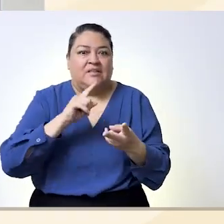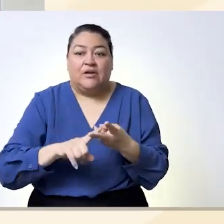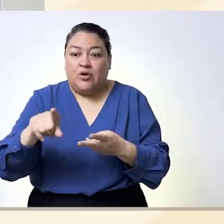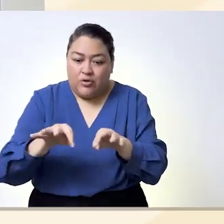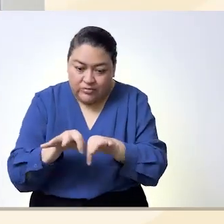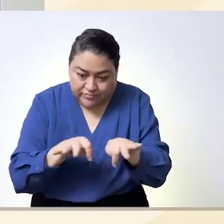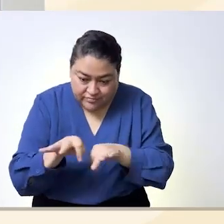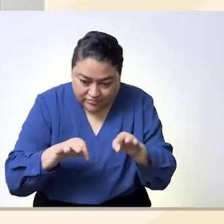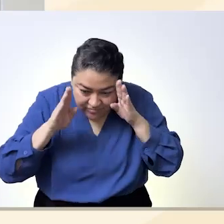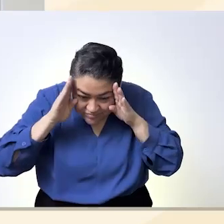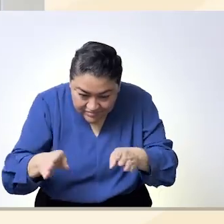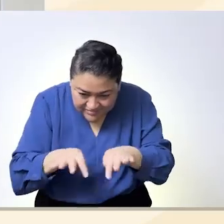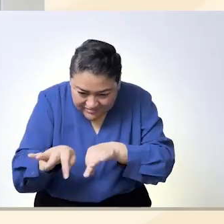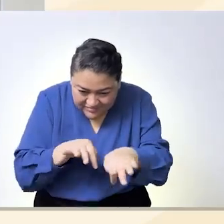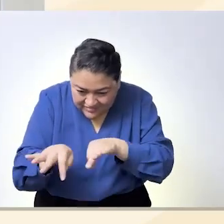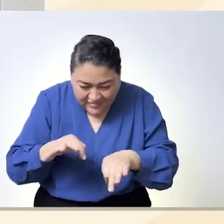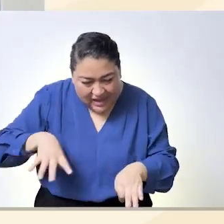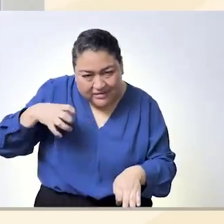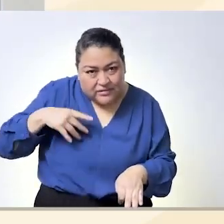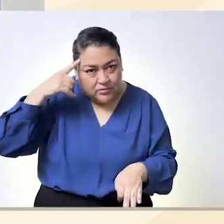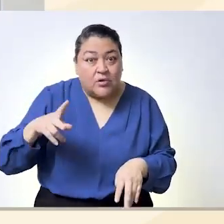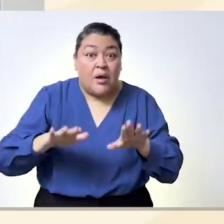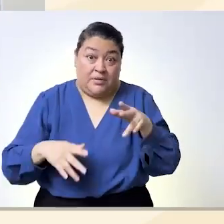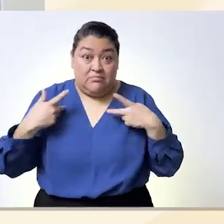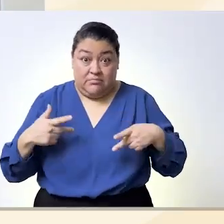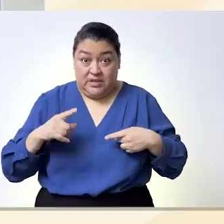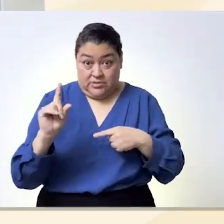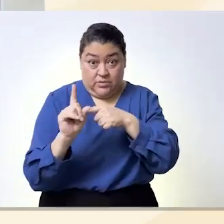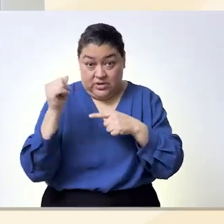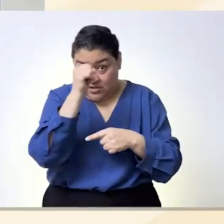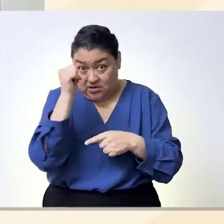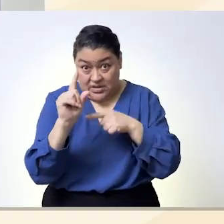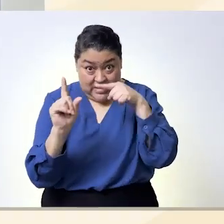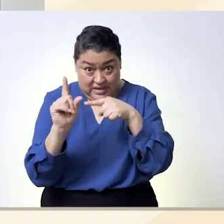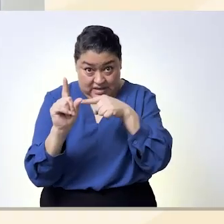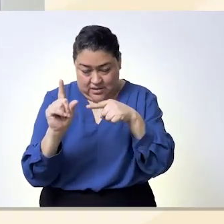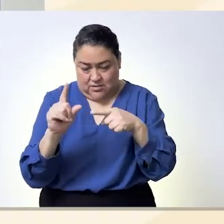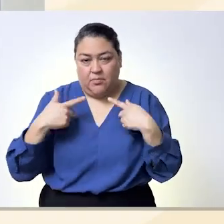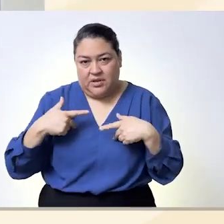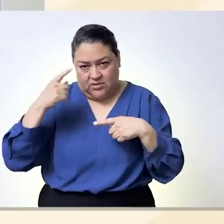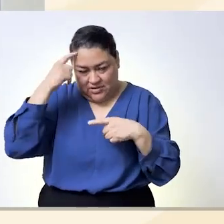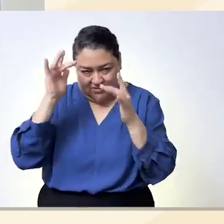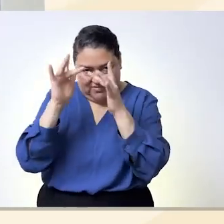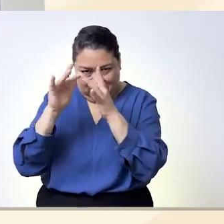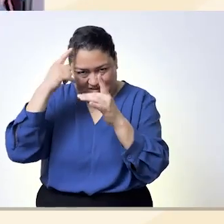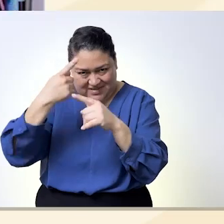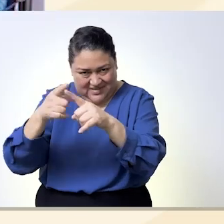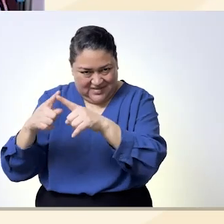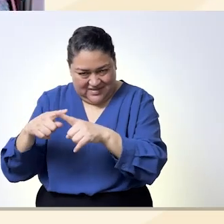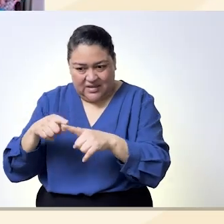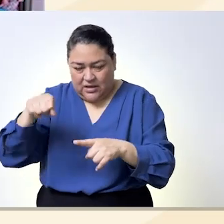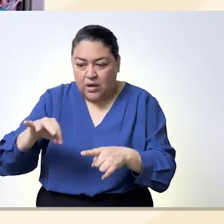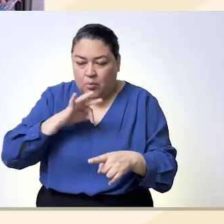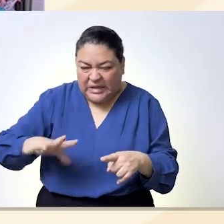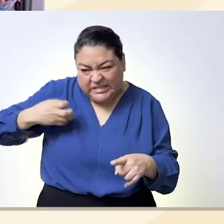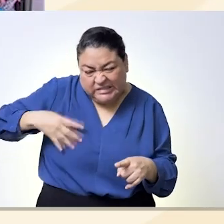como neurodivergente tienes la necesidad de mostrar, al menos en esta carga emocional, que puedes como el resto de compañeras y de compañeros, ¿no? Y si